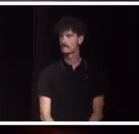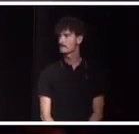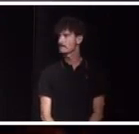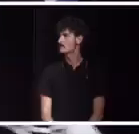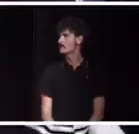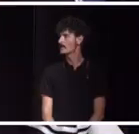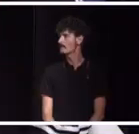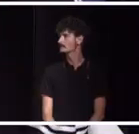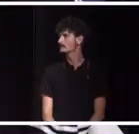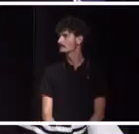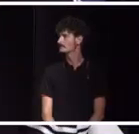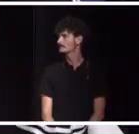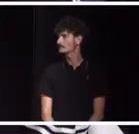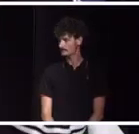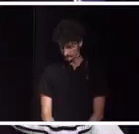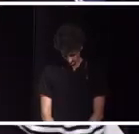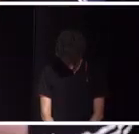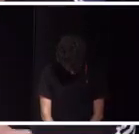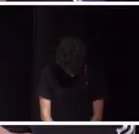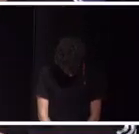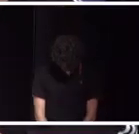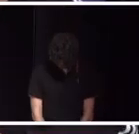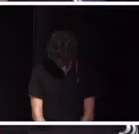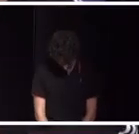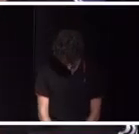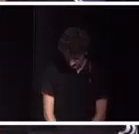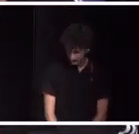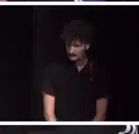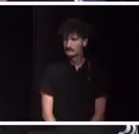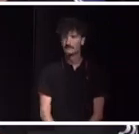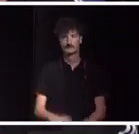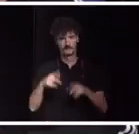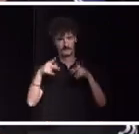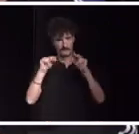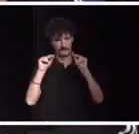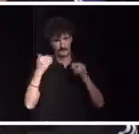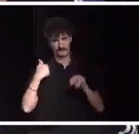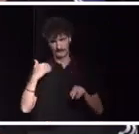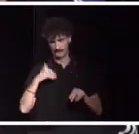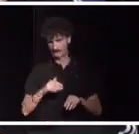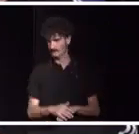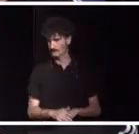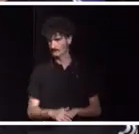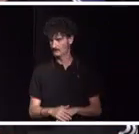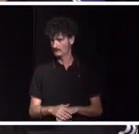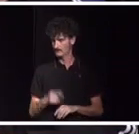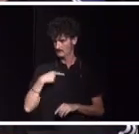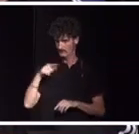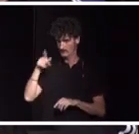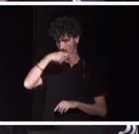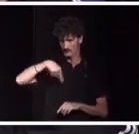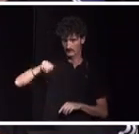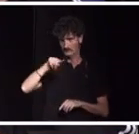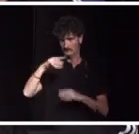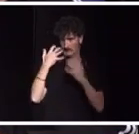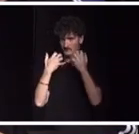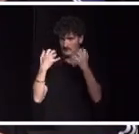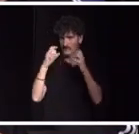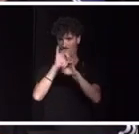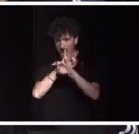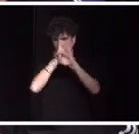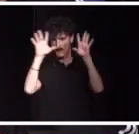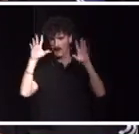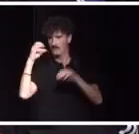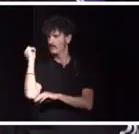Y termino ya. Todos tenemos que tener claro, todos y todas, que esta no es